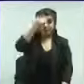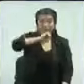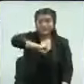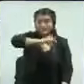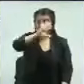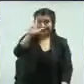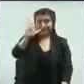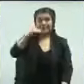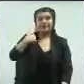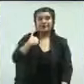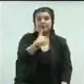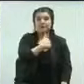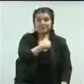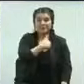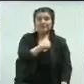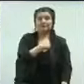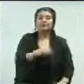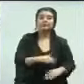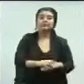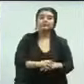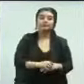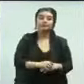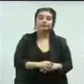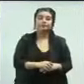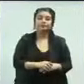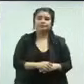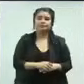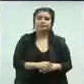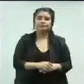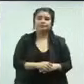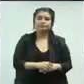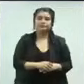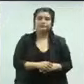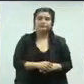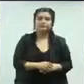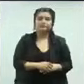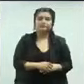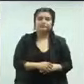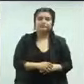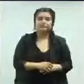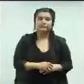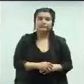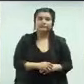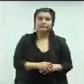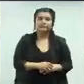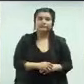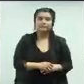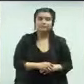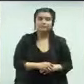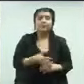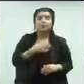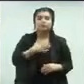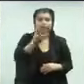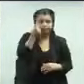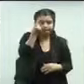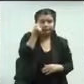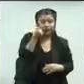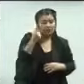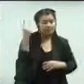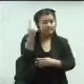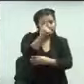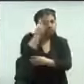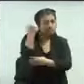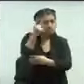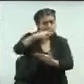licenciado. Yo lo quiero apoyar. Perdón. Lo quiero apoyar porque sé lo importante que es para el país